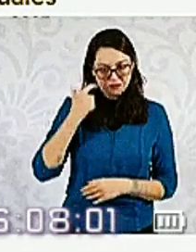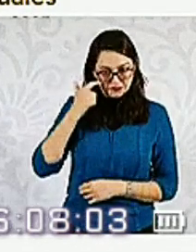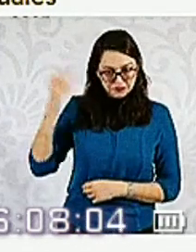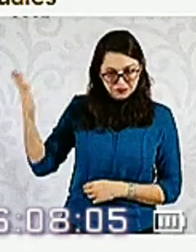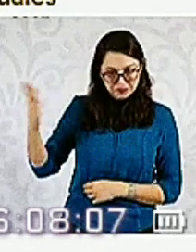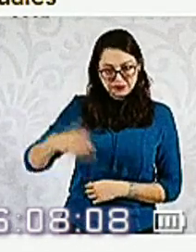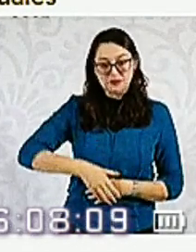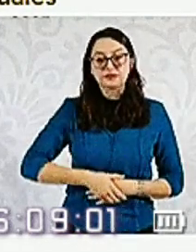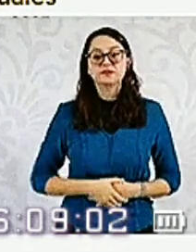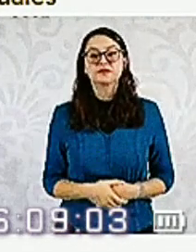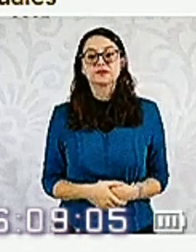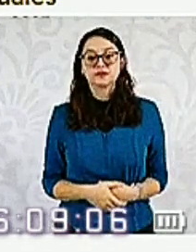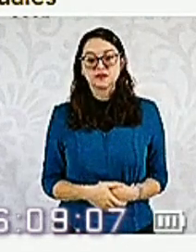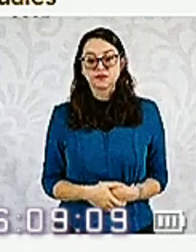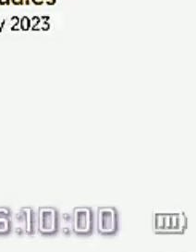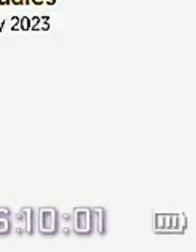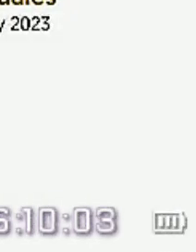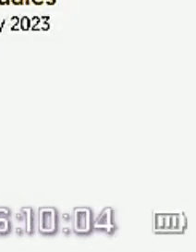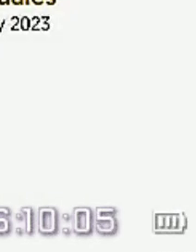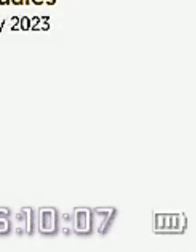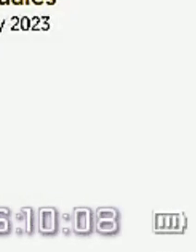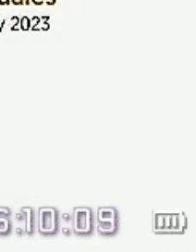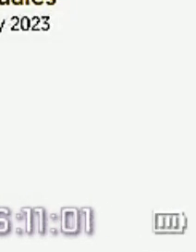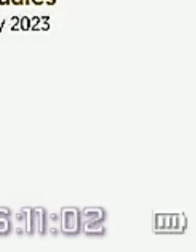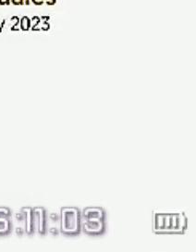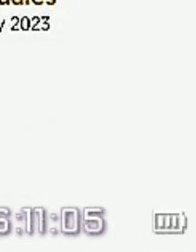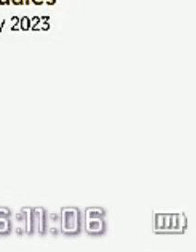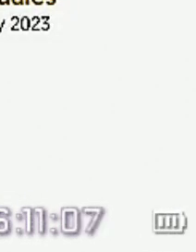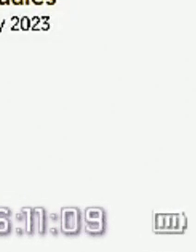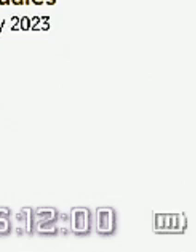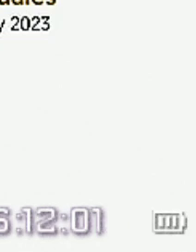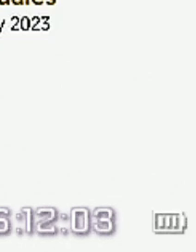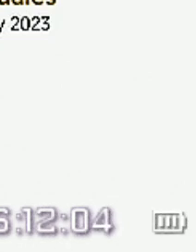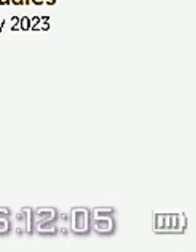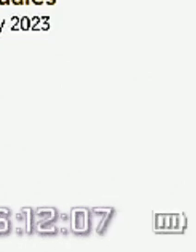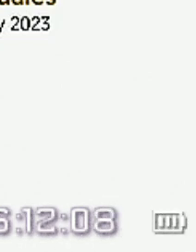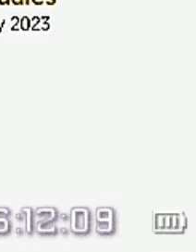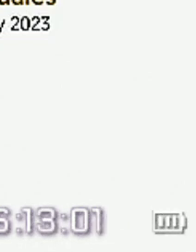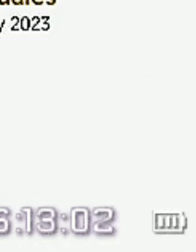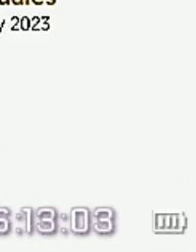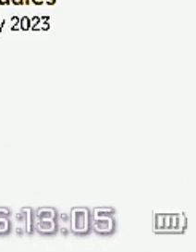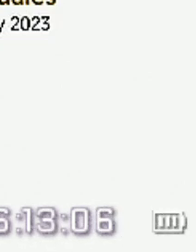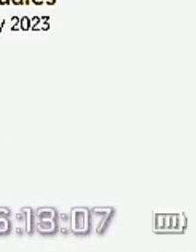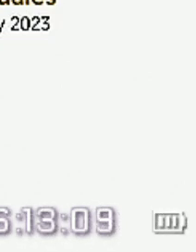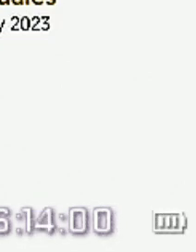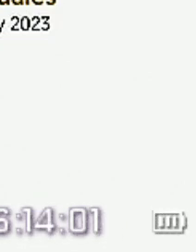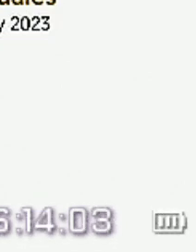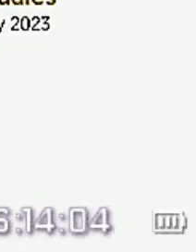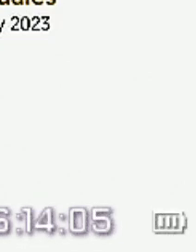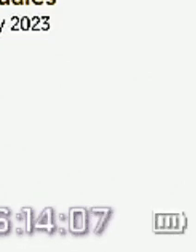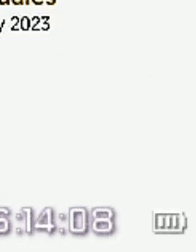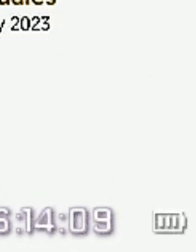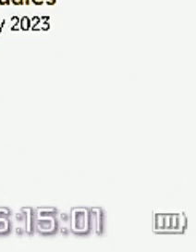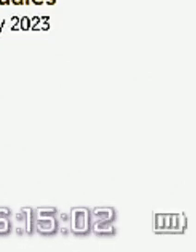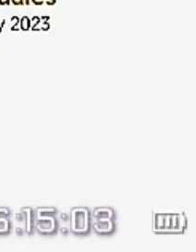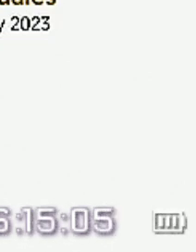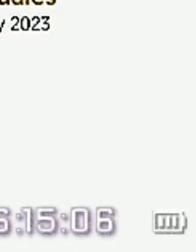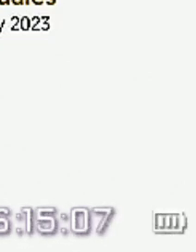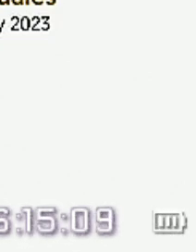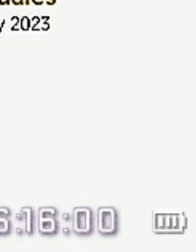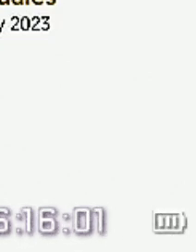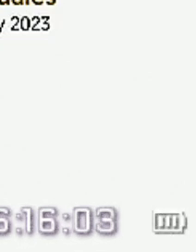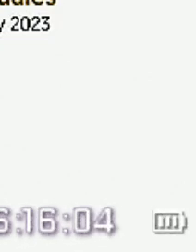la percepción de la gente, de cuando hacen alguna gestión con gobierno, tienen presencia en